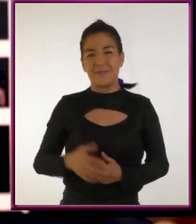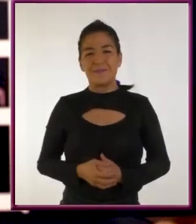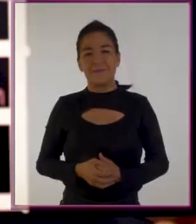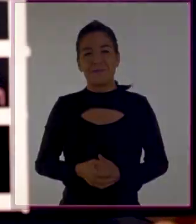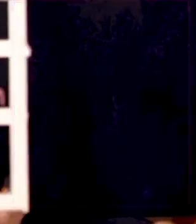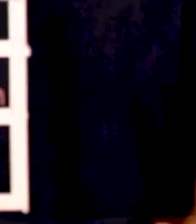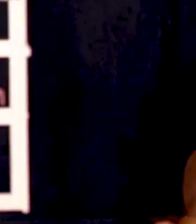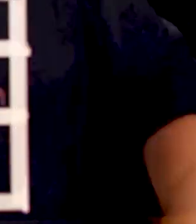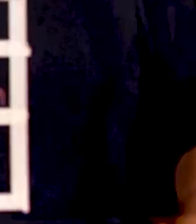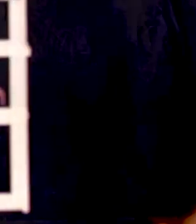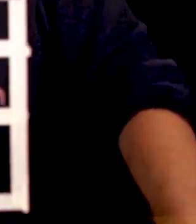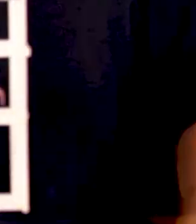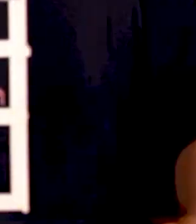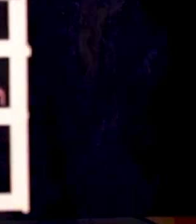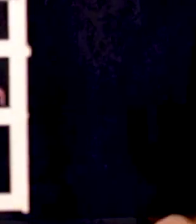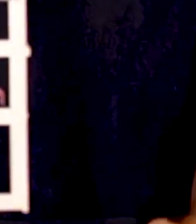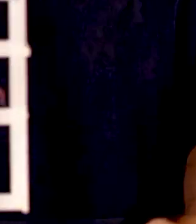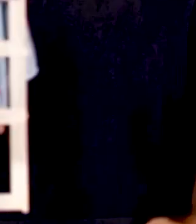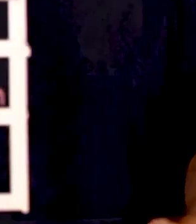7.